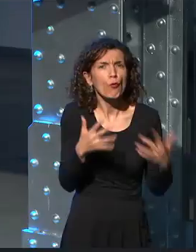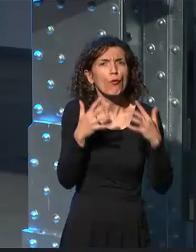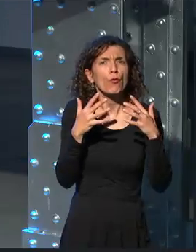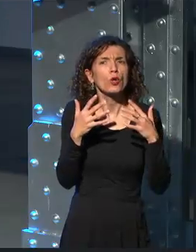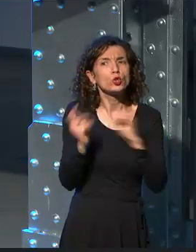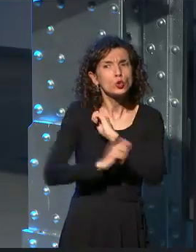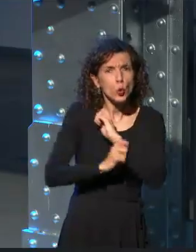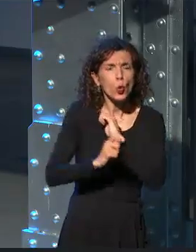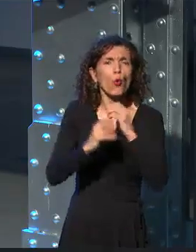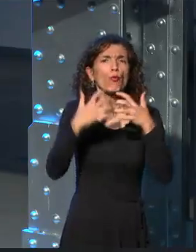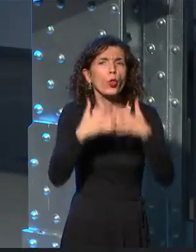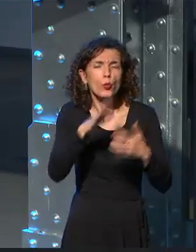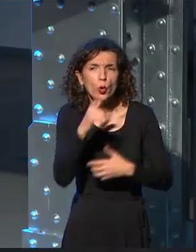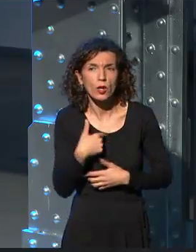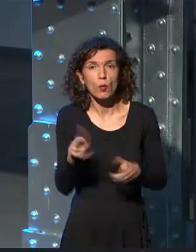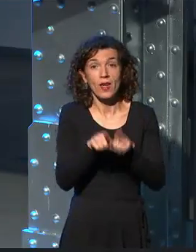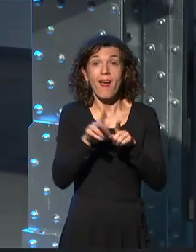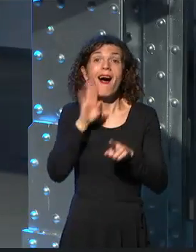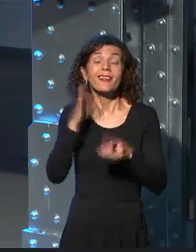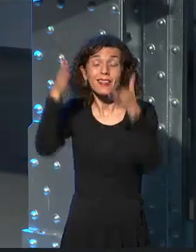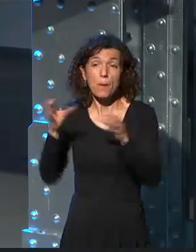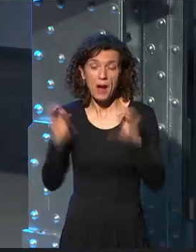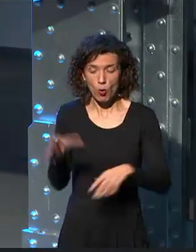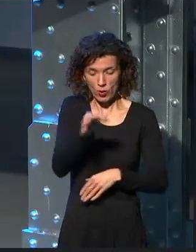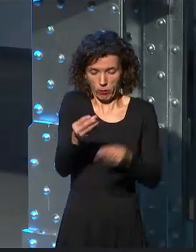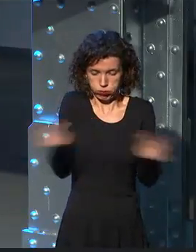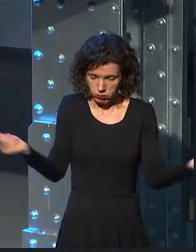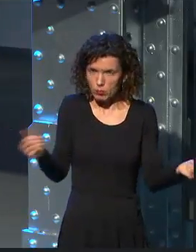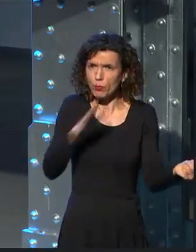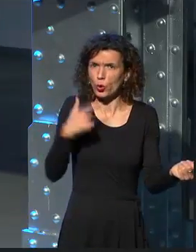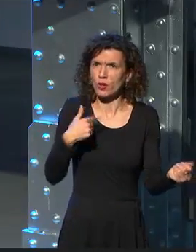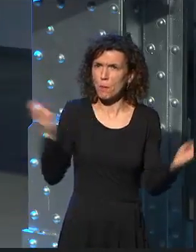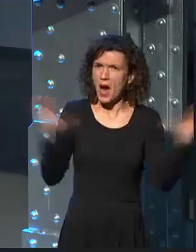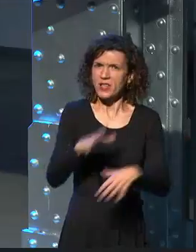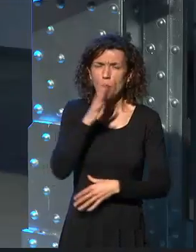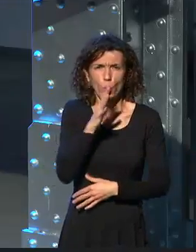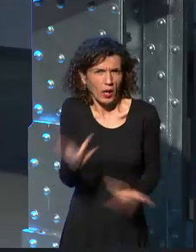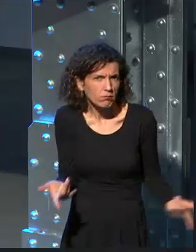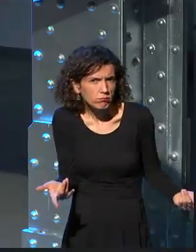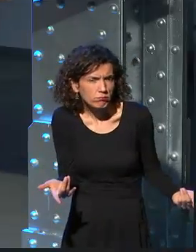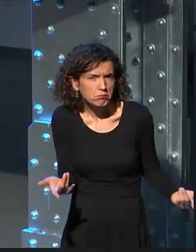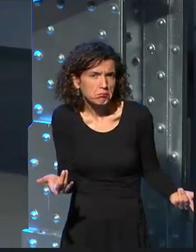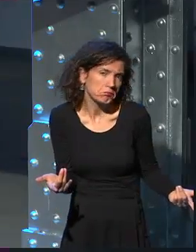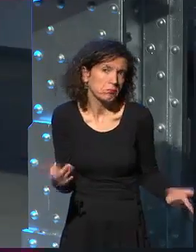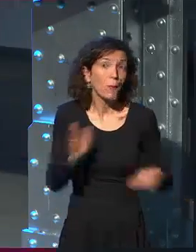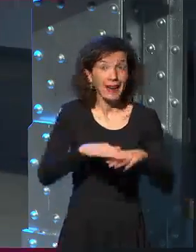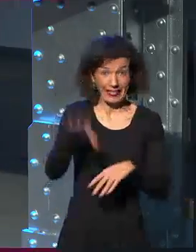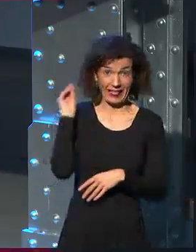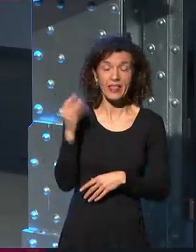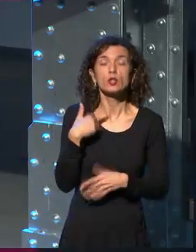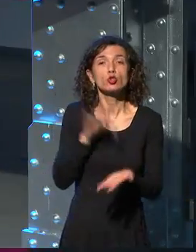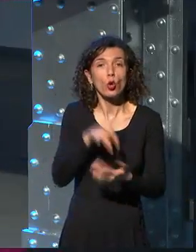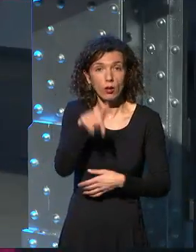funciona el truco, por qué cuando Apolo hace desaparecer la moneda nos parece mágico. Y para entender lo que